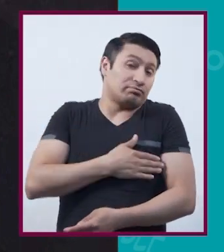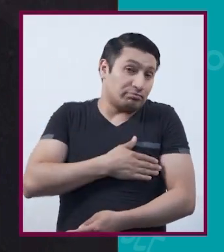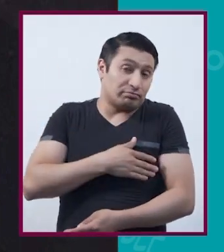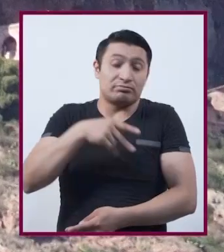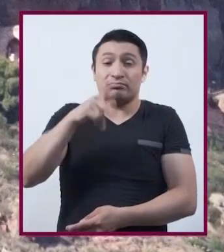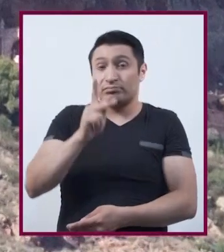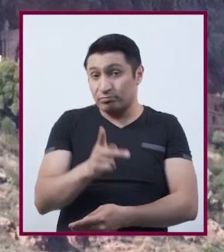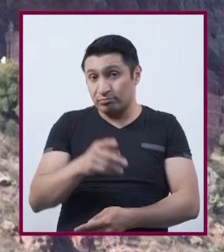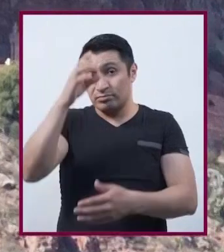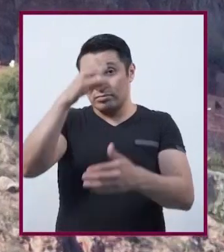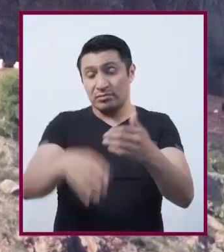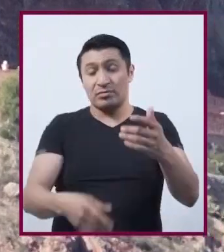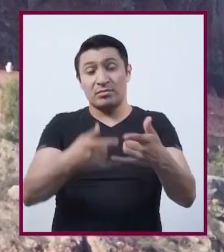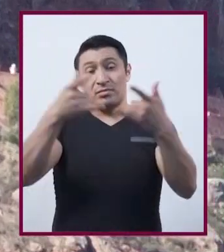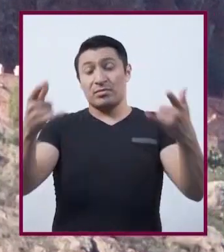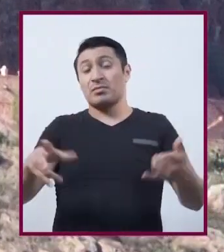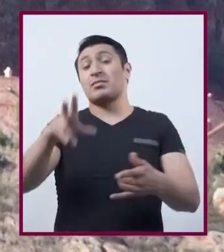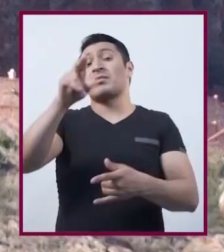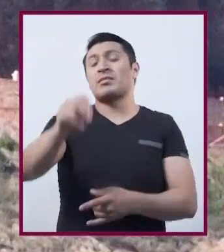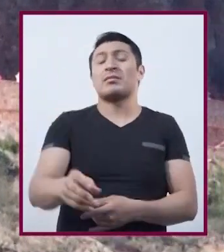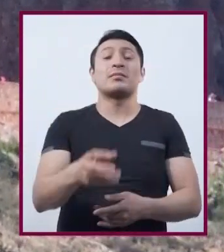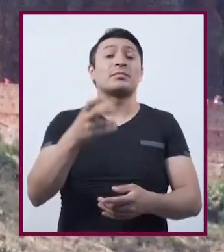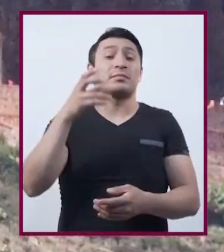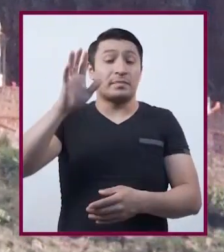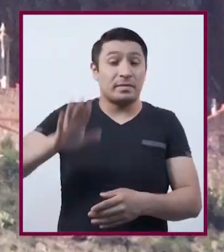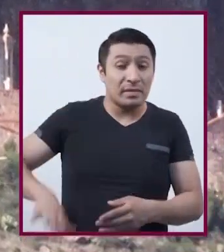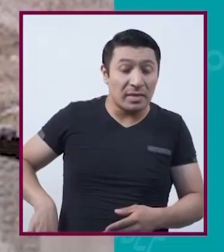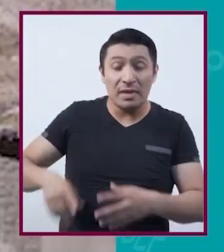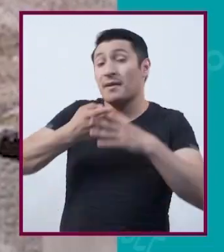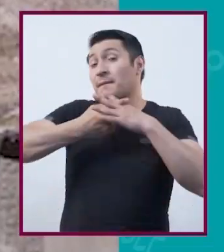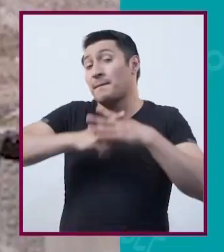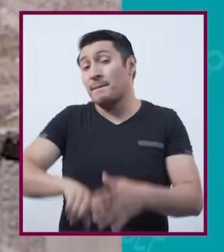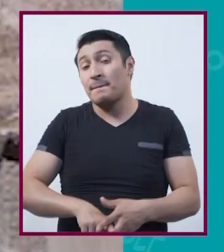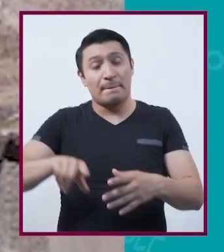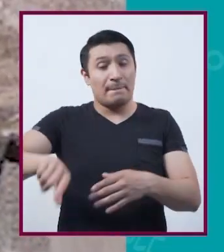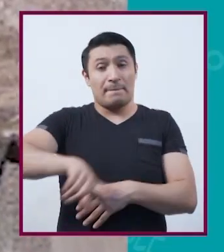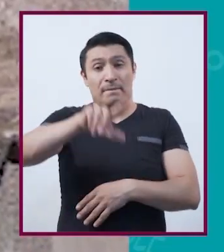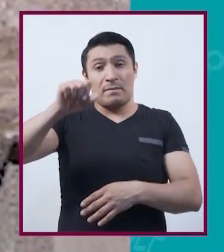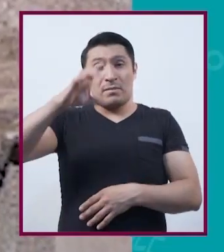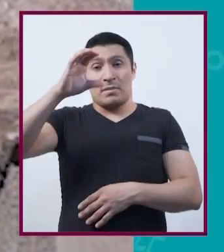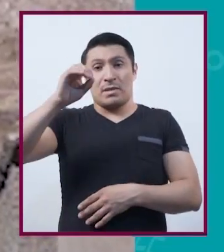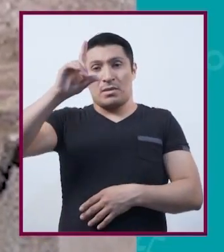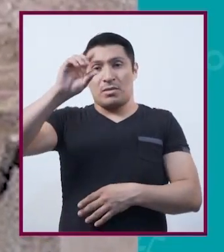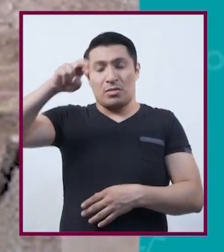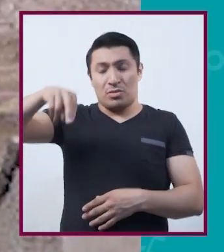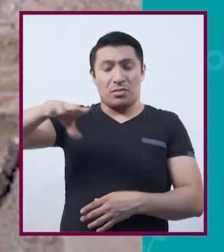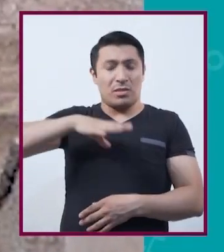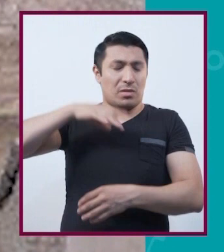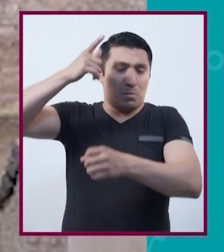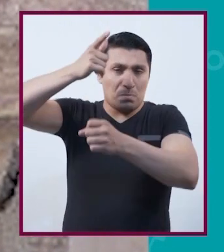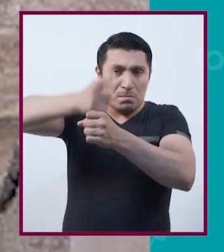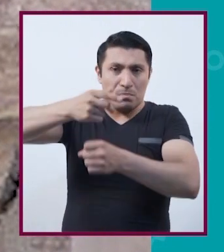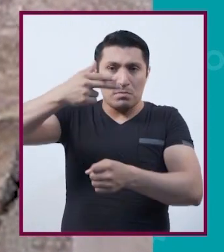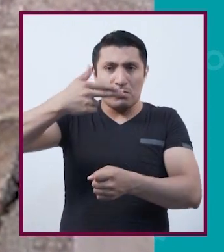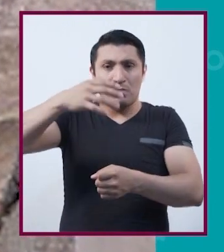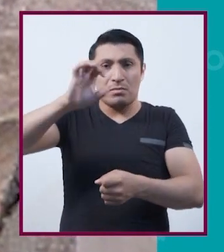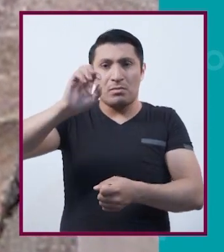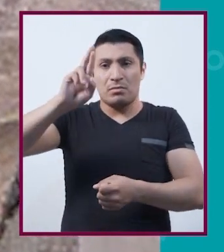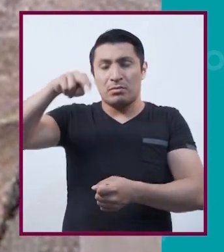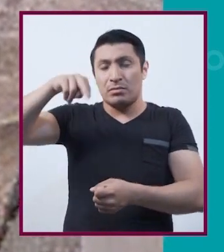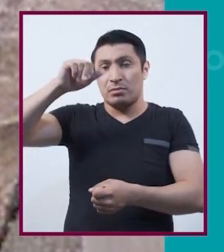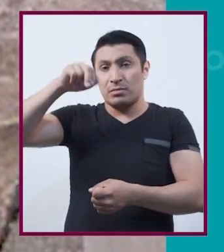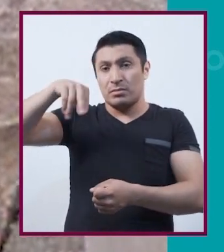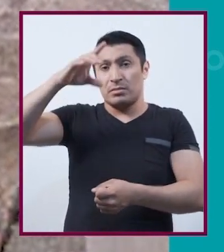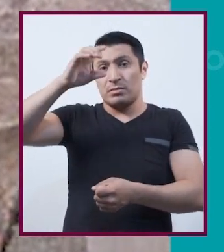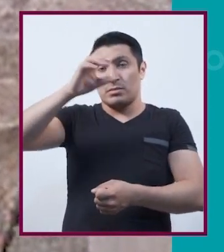Nueva España. Y años más tarde tendría lugar la explotación de las minas de Zacatecas y Guanajuato y las de Potosí en